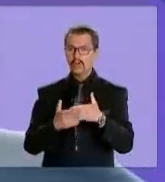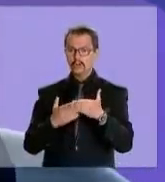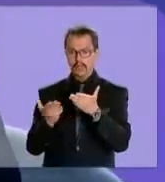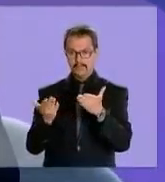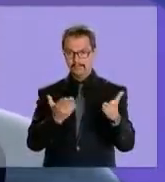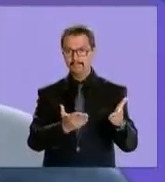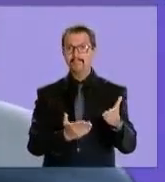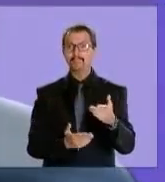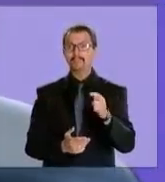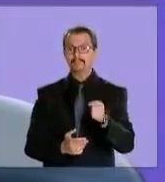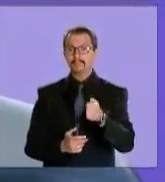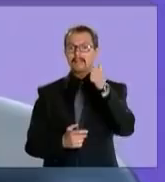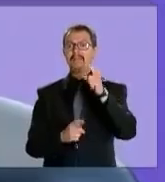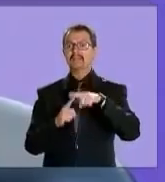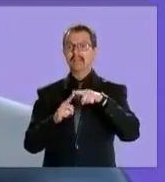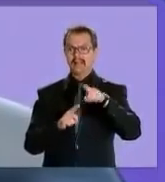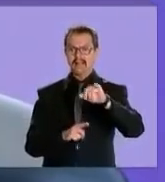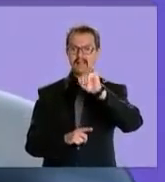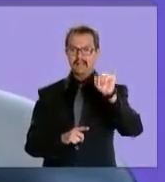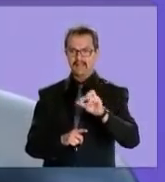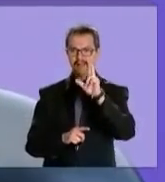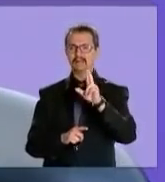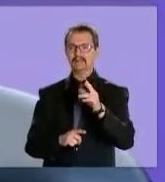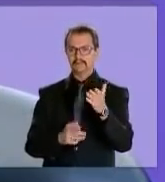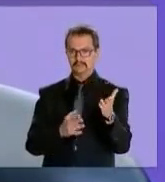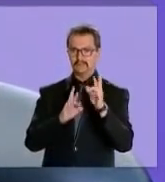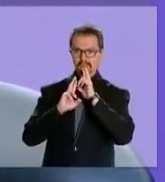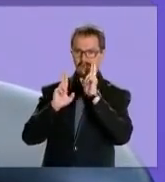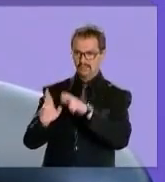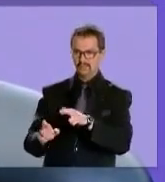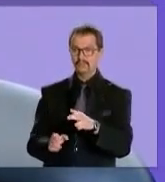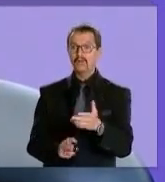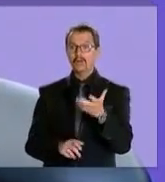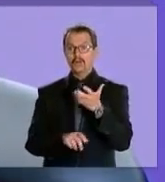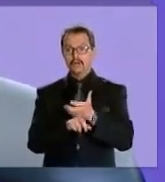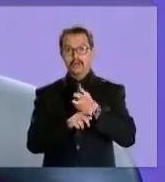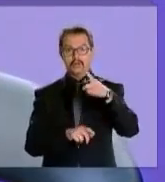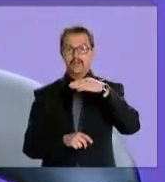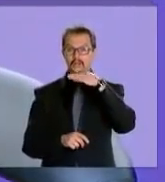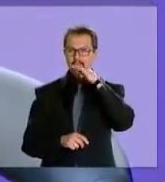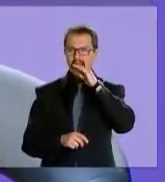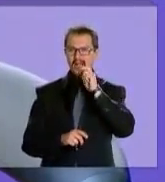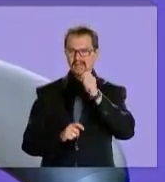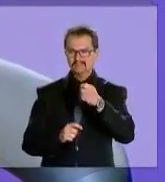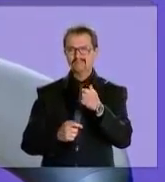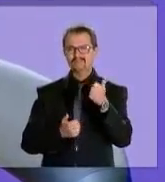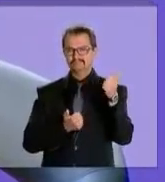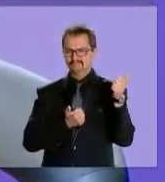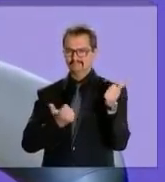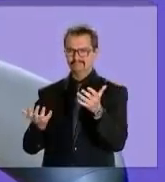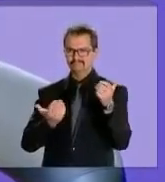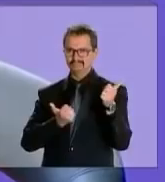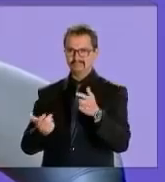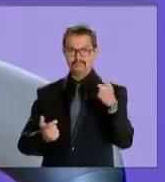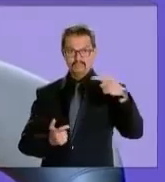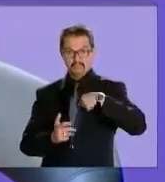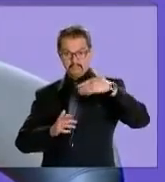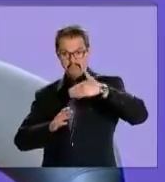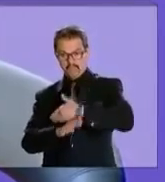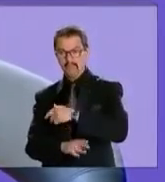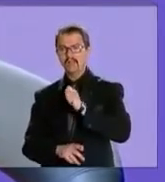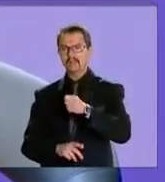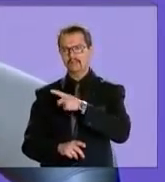es algo que a los americanos hay que poner la pierna dura y ya no permitir ninguna ofensa ni